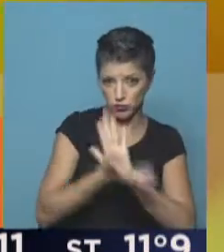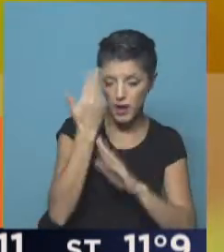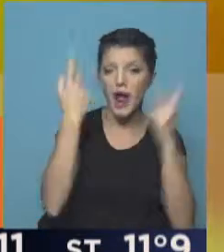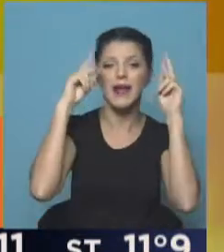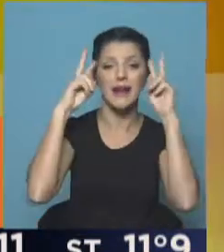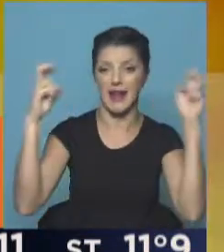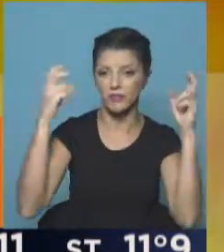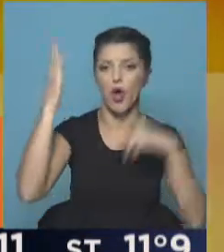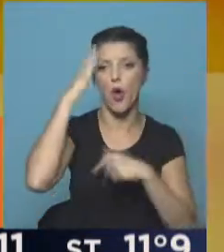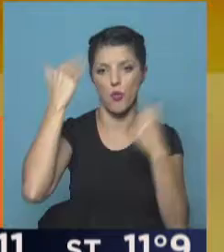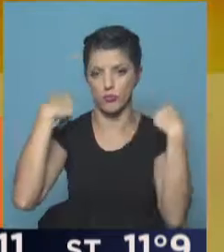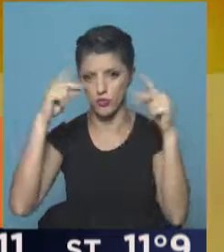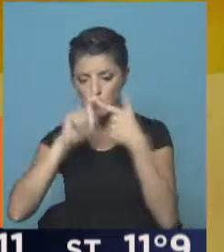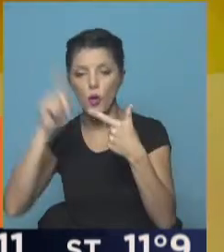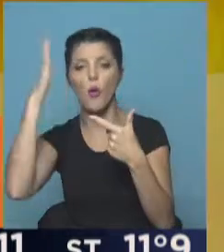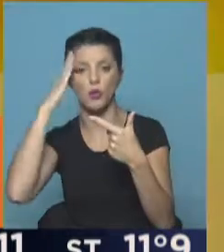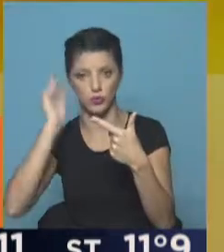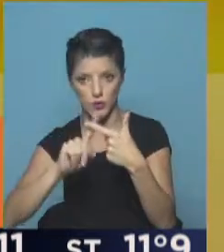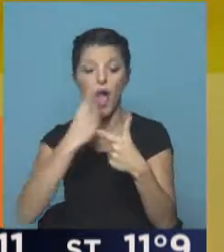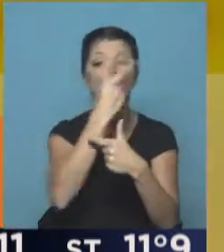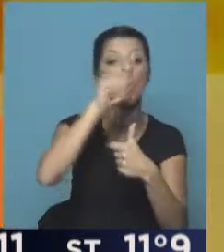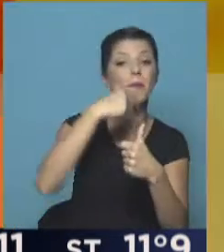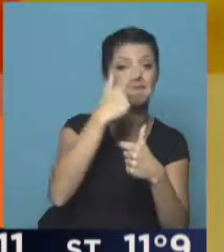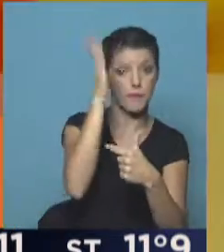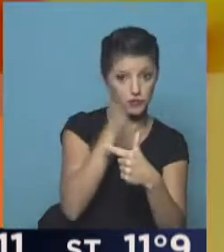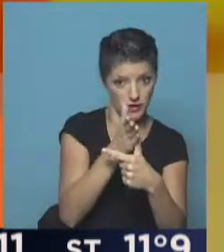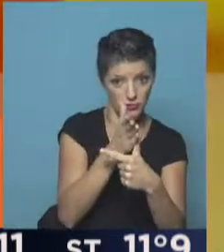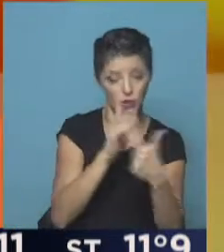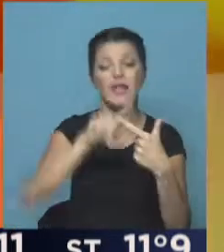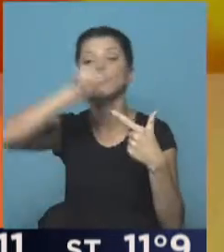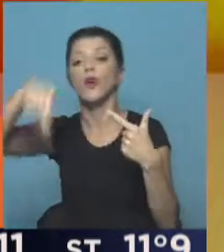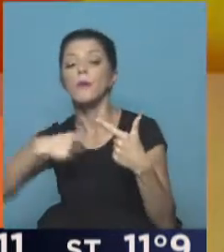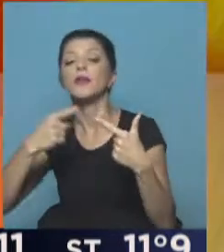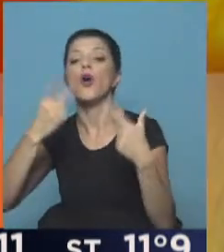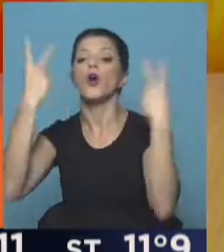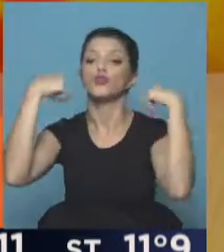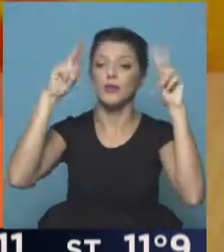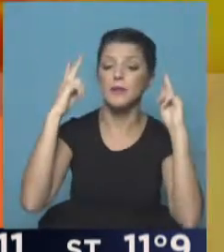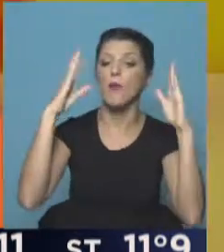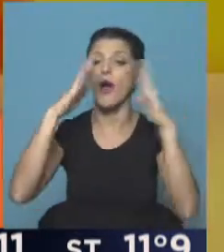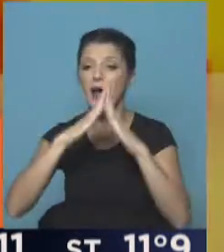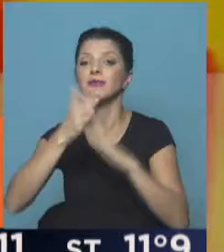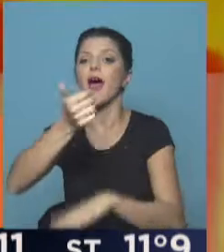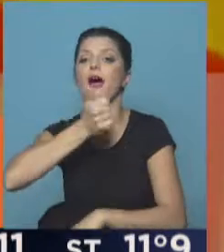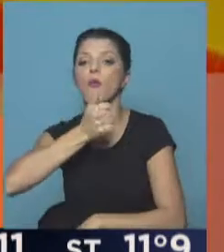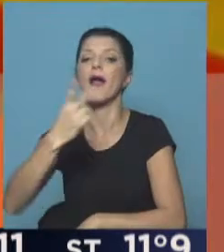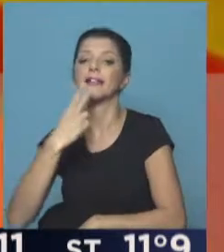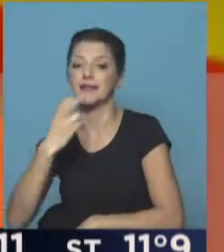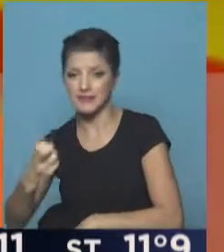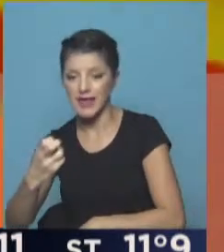cultura, 2,3%, sobre el cual impactaron los precios del turismo, seguido de vivienda, agua, electricidad y